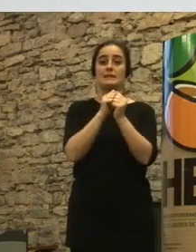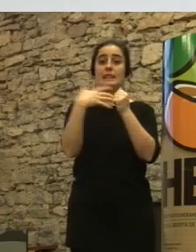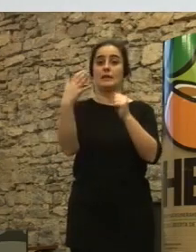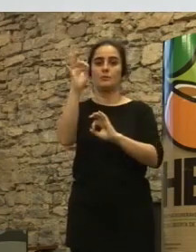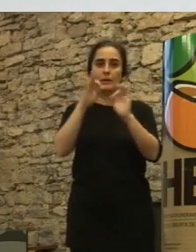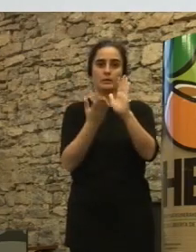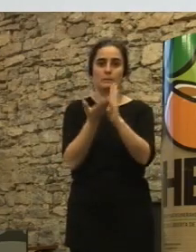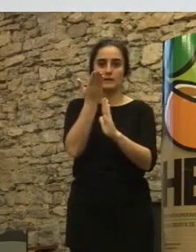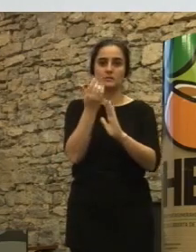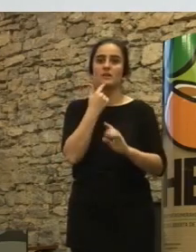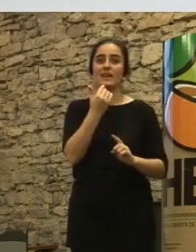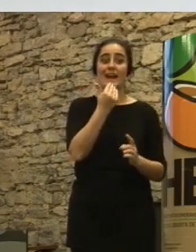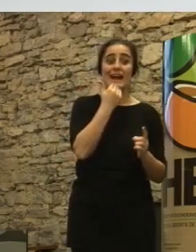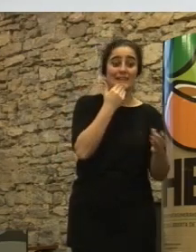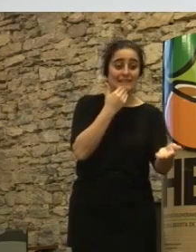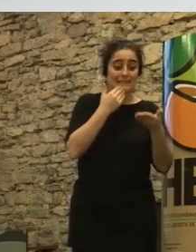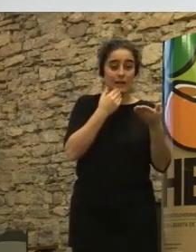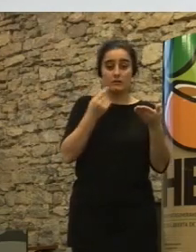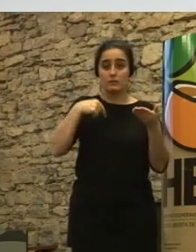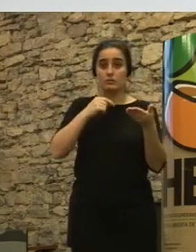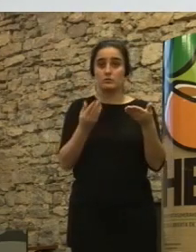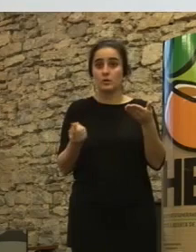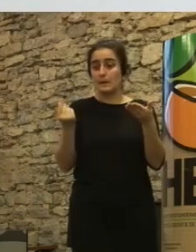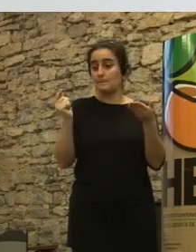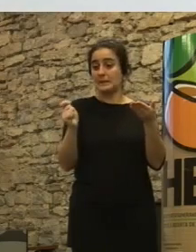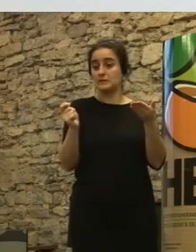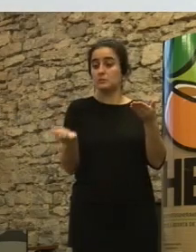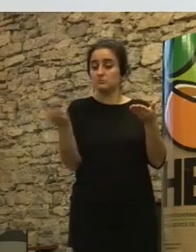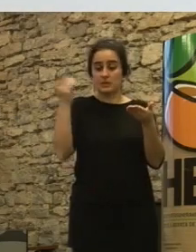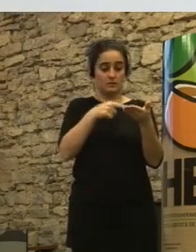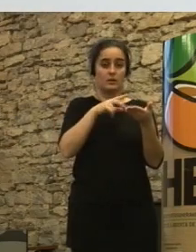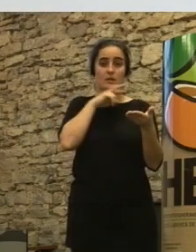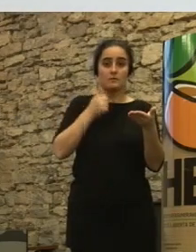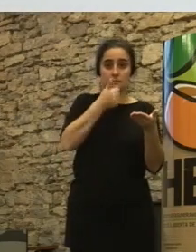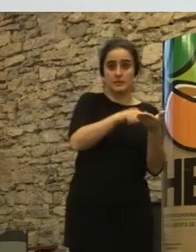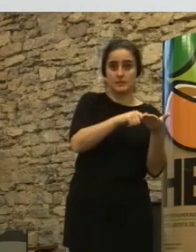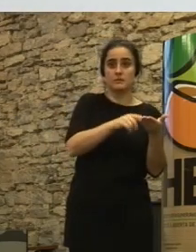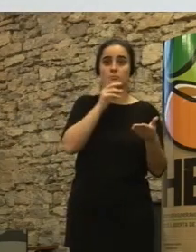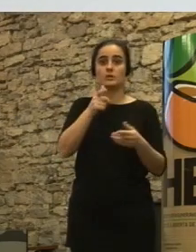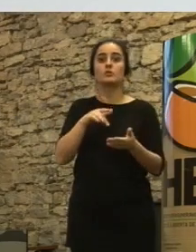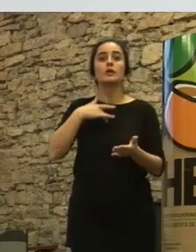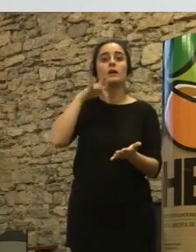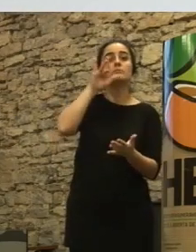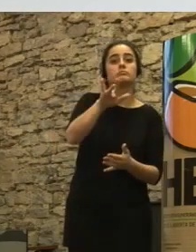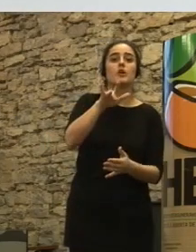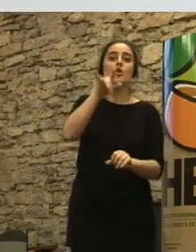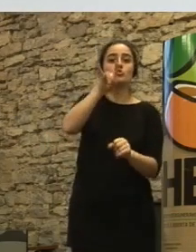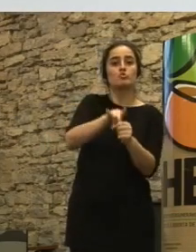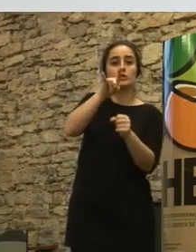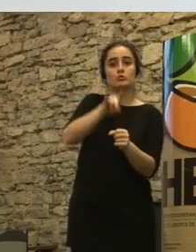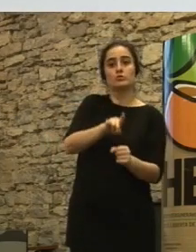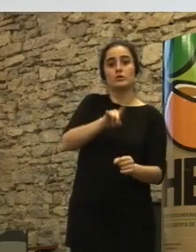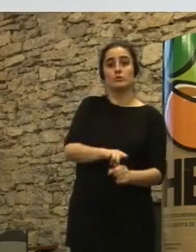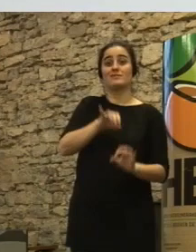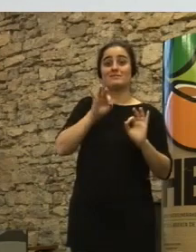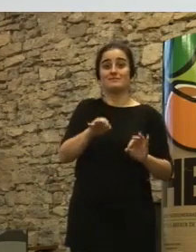carta valía más que lo que nos iban a subir las pensiones. Así que marcaron un día en el calendario, que fue los lunes, y desde entonces, desde hace